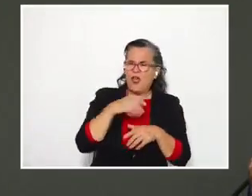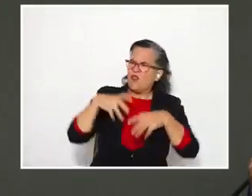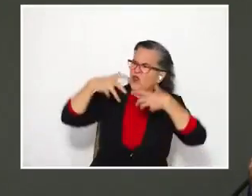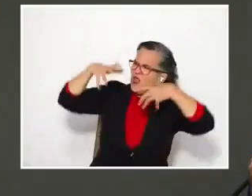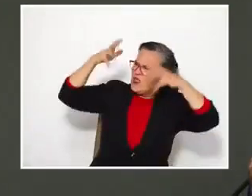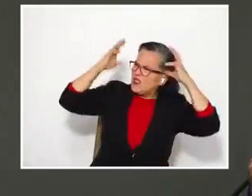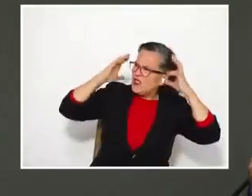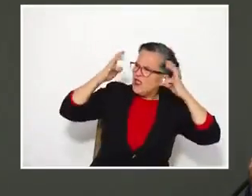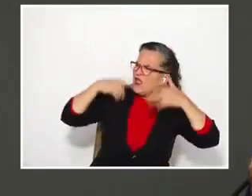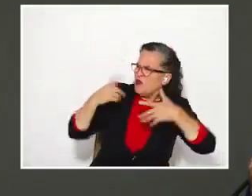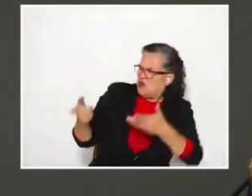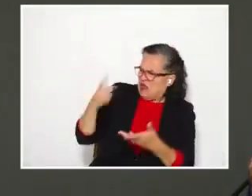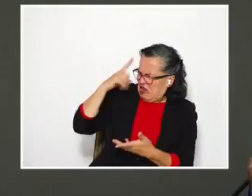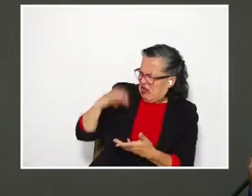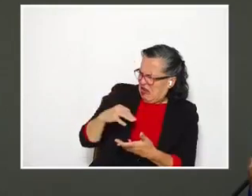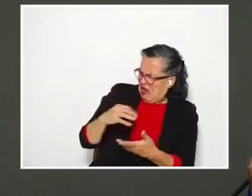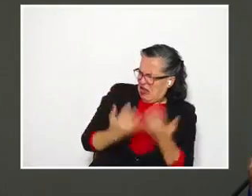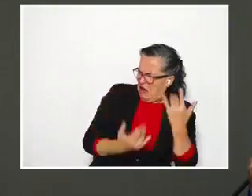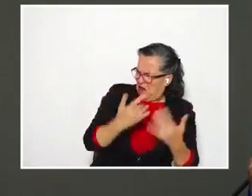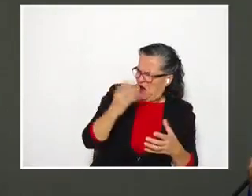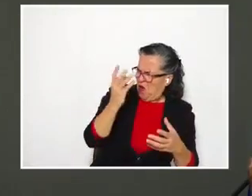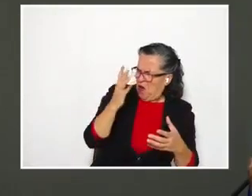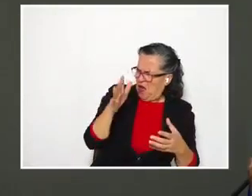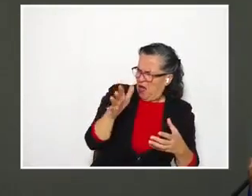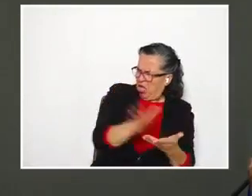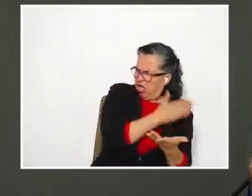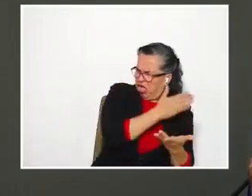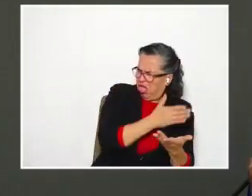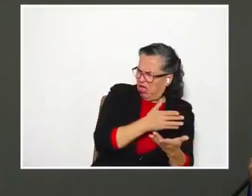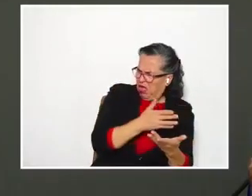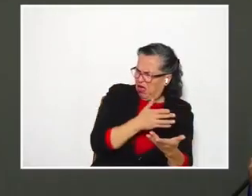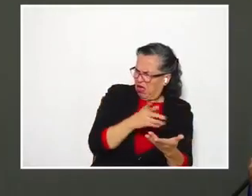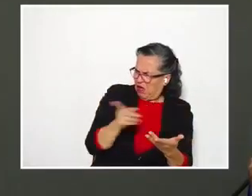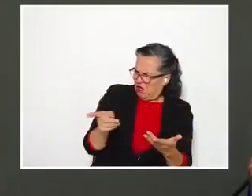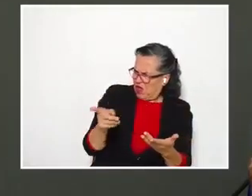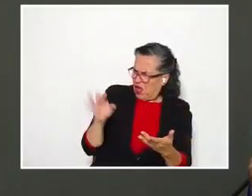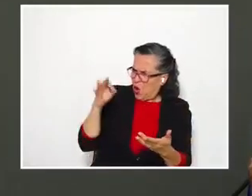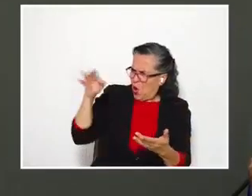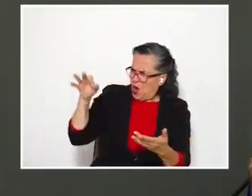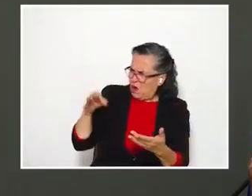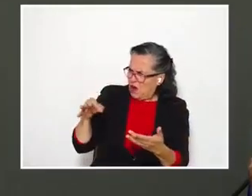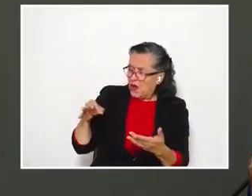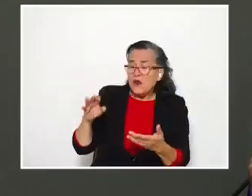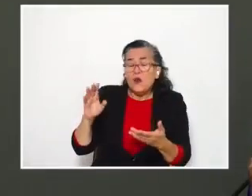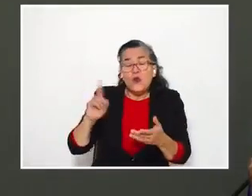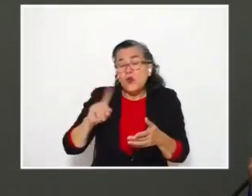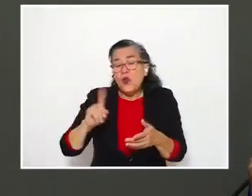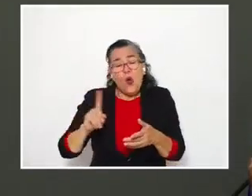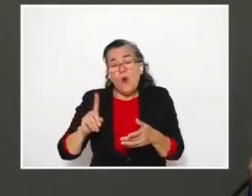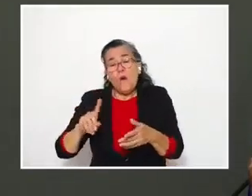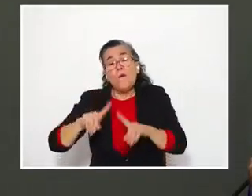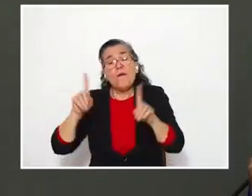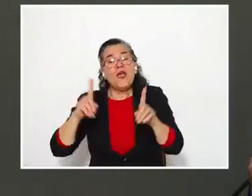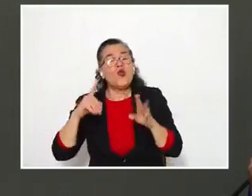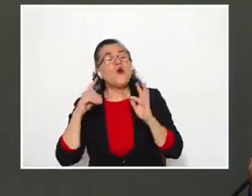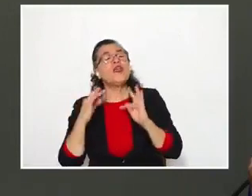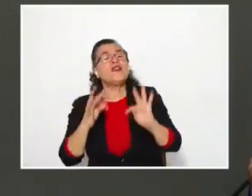intento. Y yo quisiera pensar que aquí tenemos muchos colibríes y que